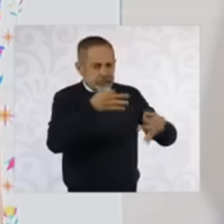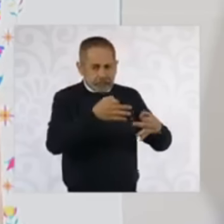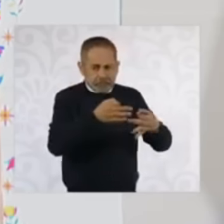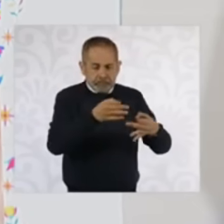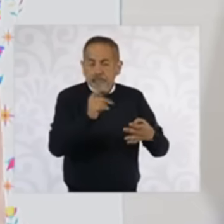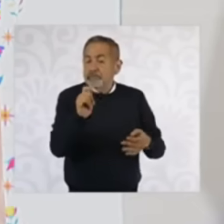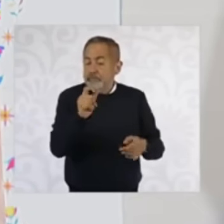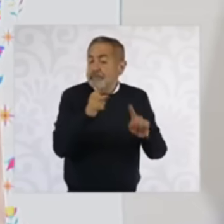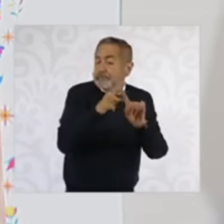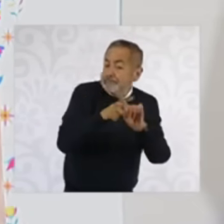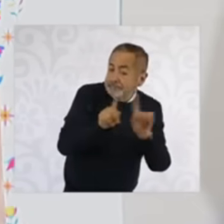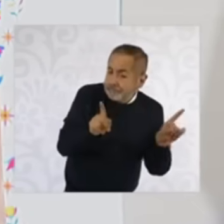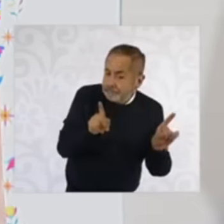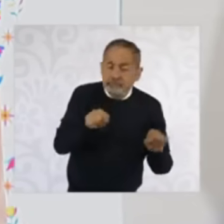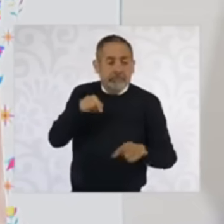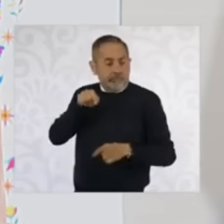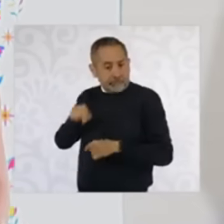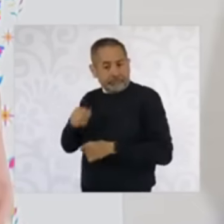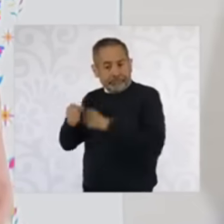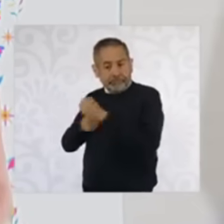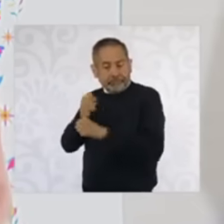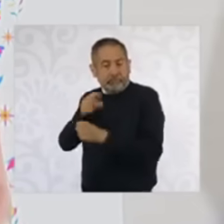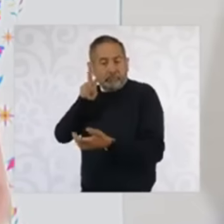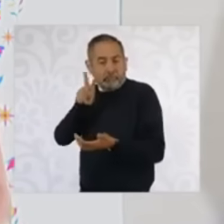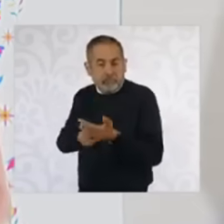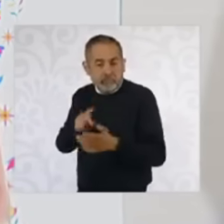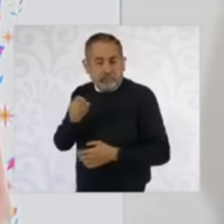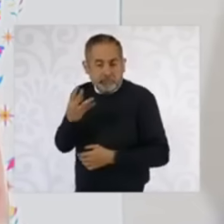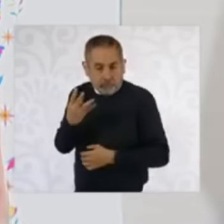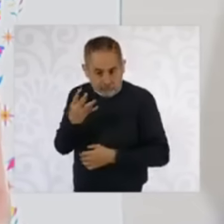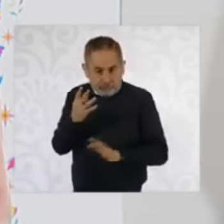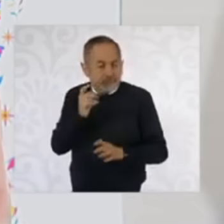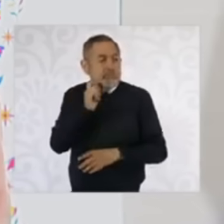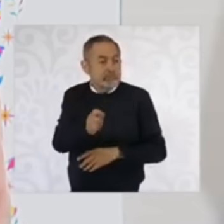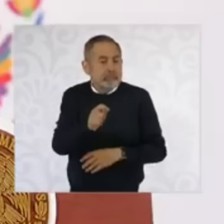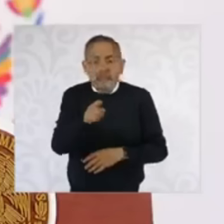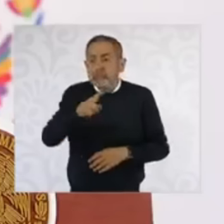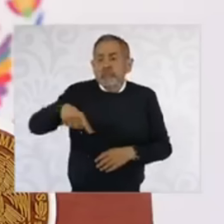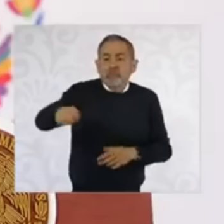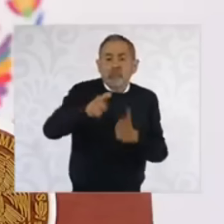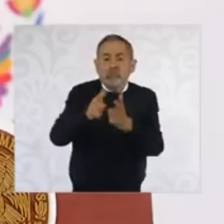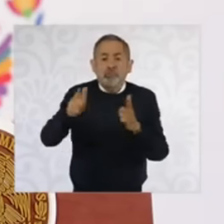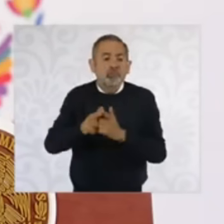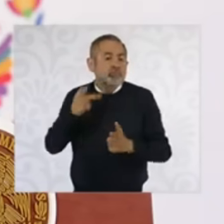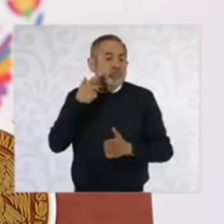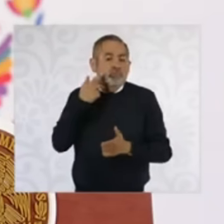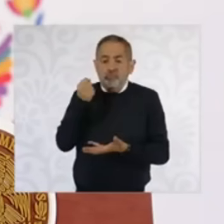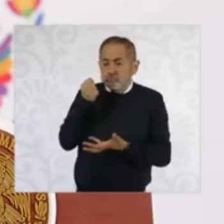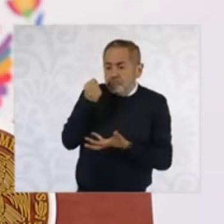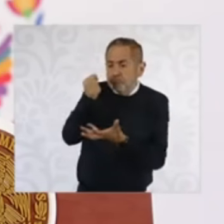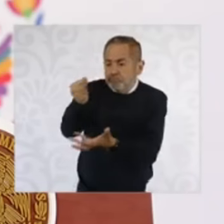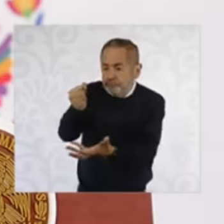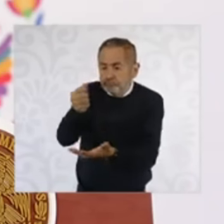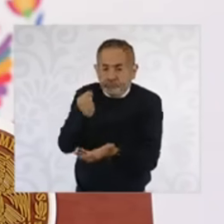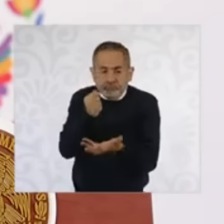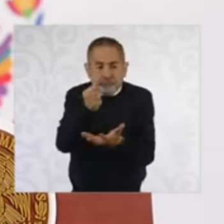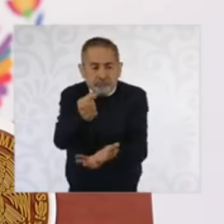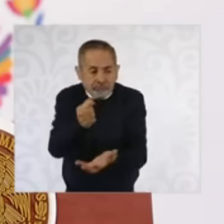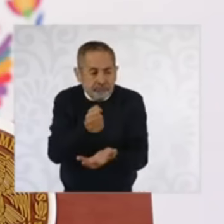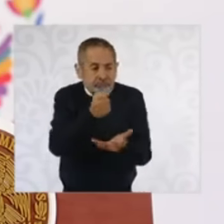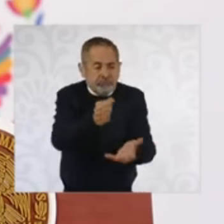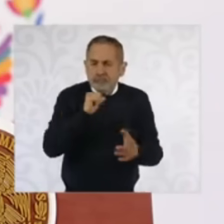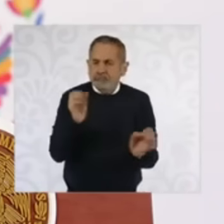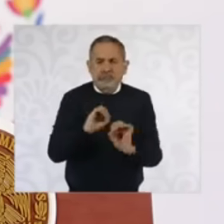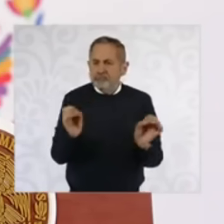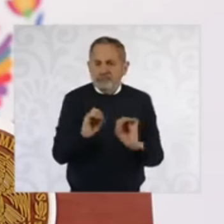elecciones del 2024 no hay financiamiento a partidos políticos especial por campañas electorales porque no